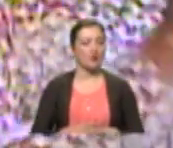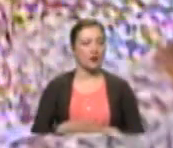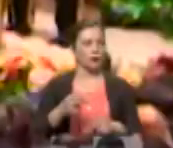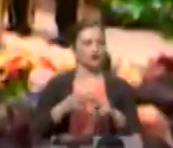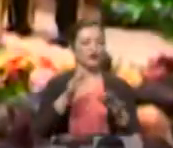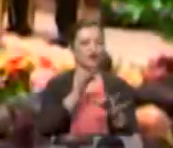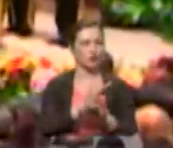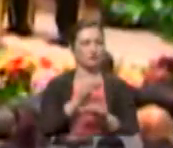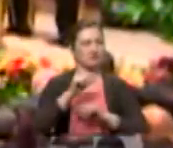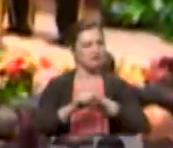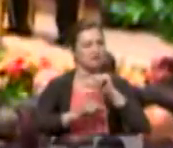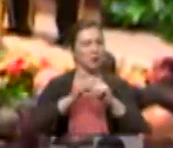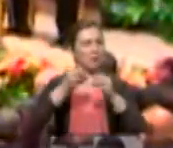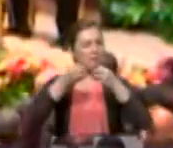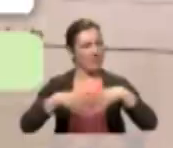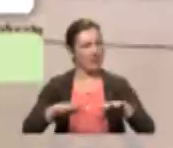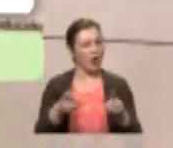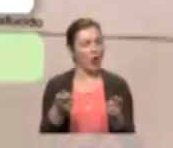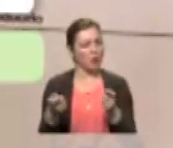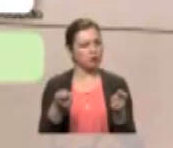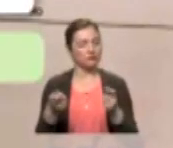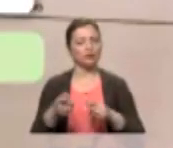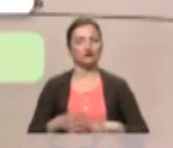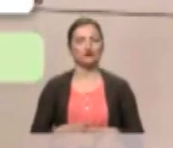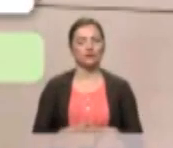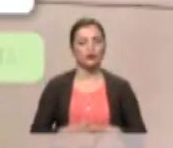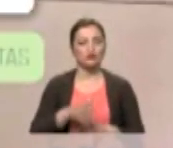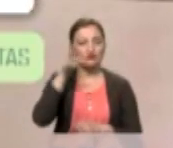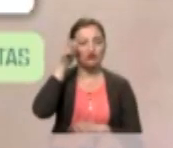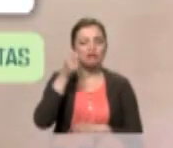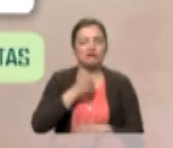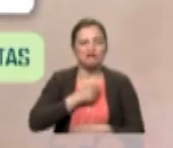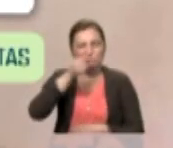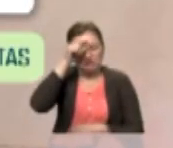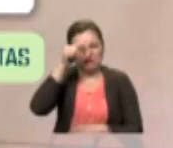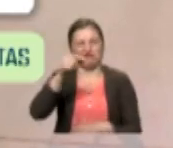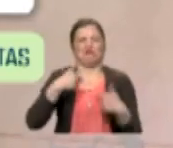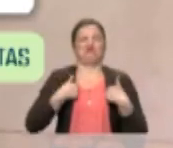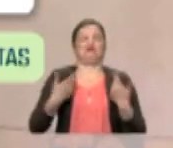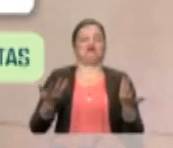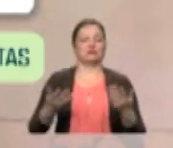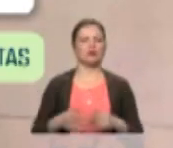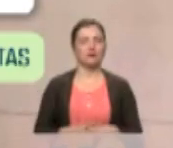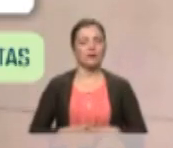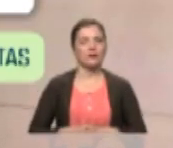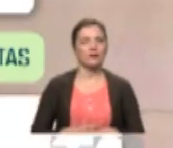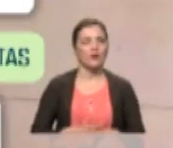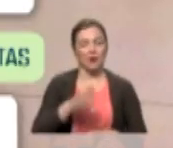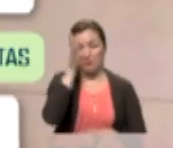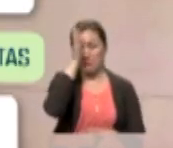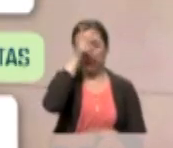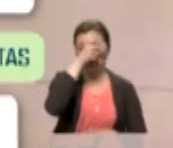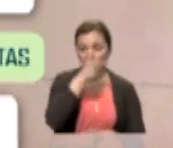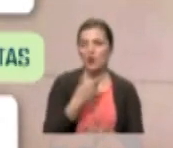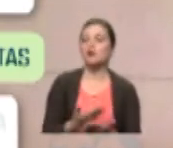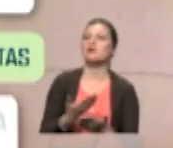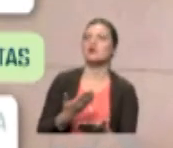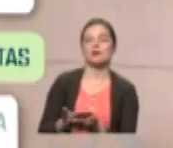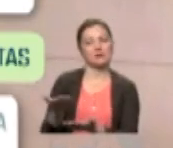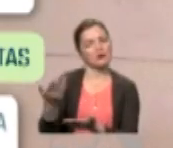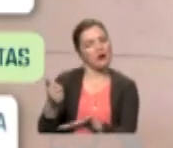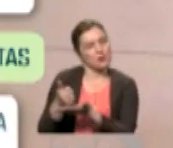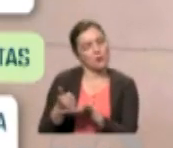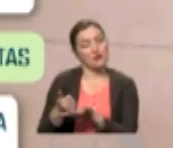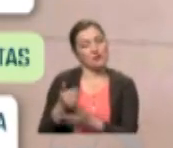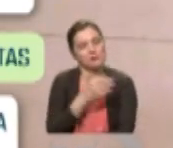poco empezaban a perder su poder. Además nos cree idiotas. No descartemos que Pepe le haya ofrecido algo.